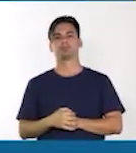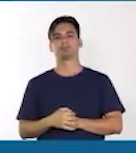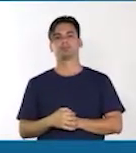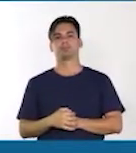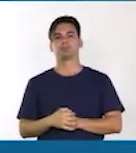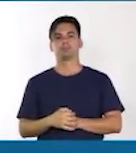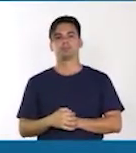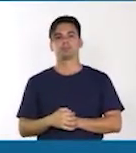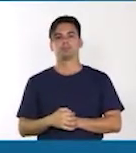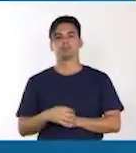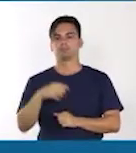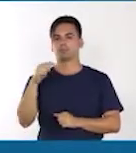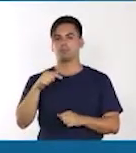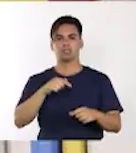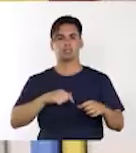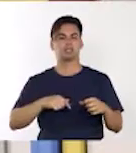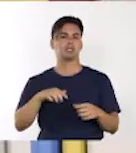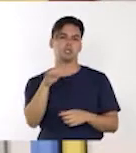Aquí nos encontramos